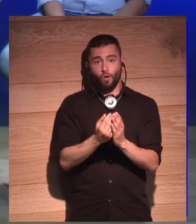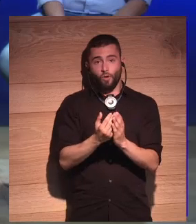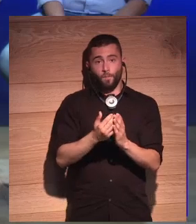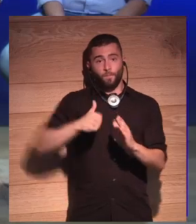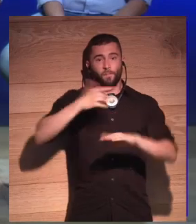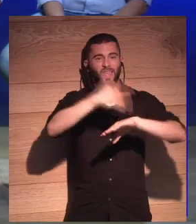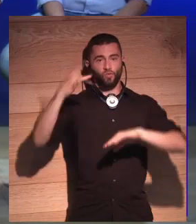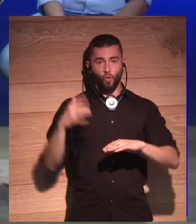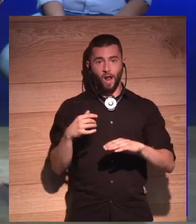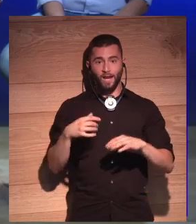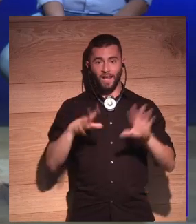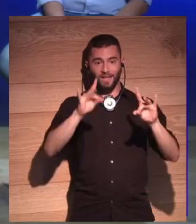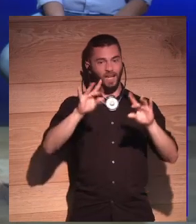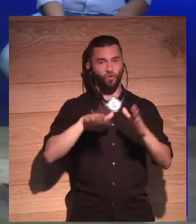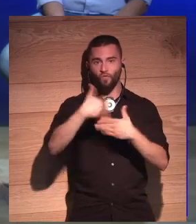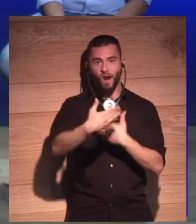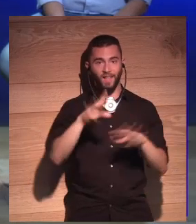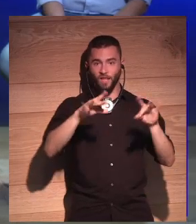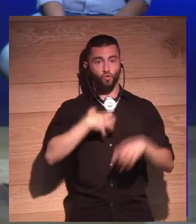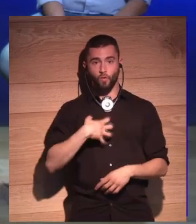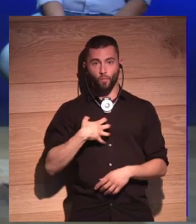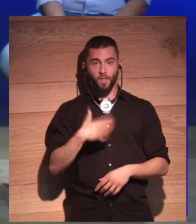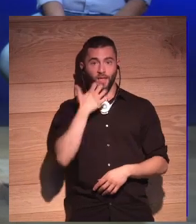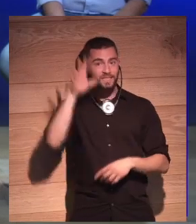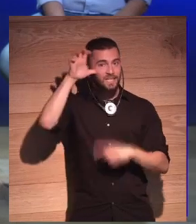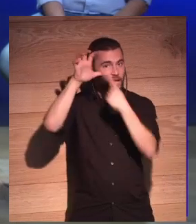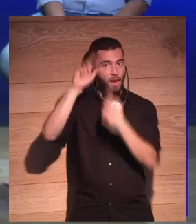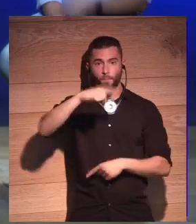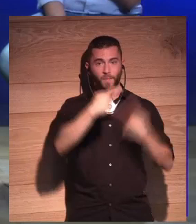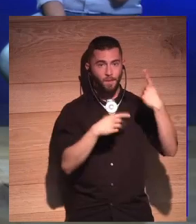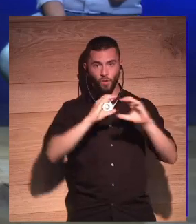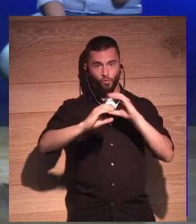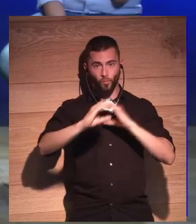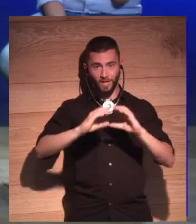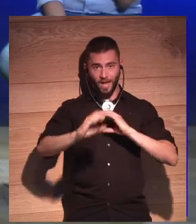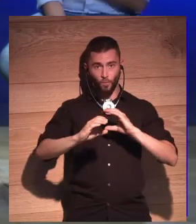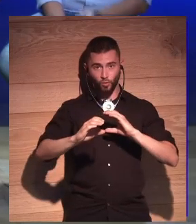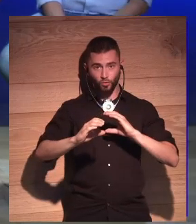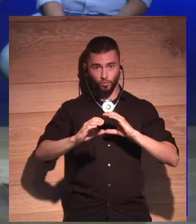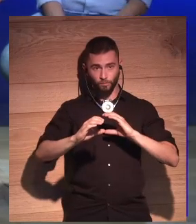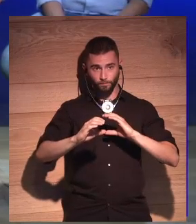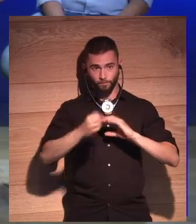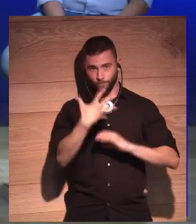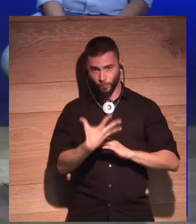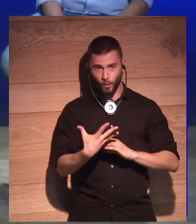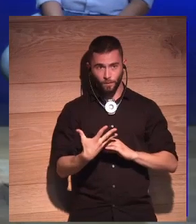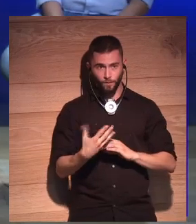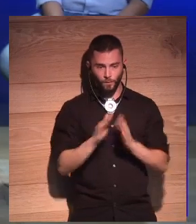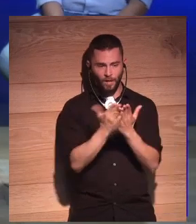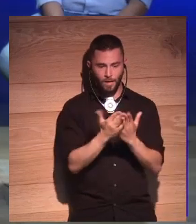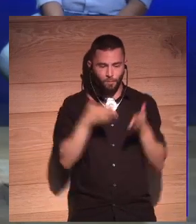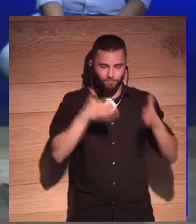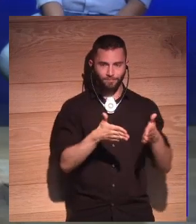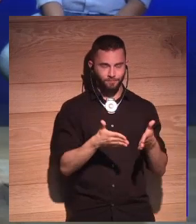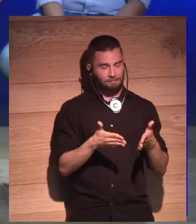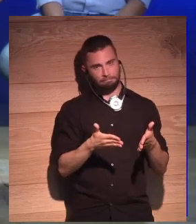fuera, por definición. Entonces, si es el primer sentido, es con el que nos comunicamos, ¿vale? Bien, voy al libro. Es que si